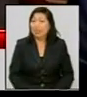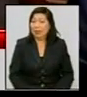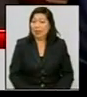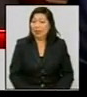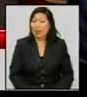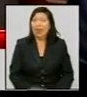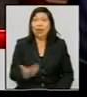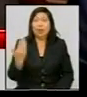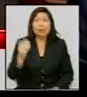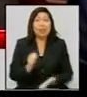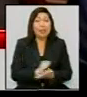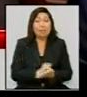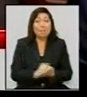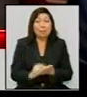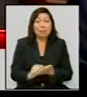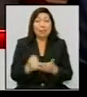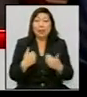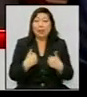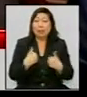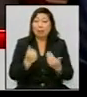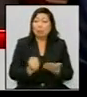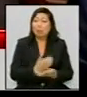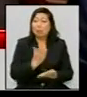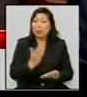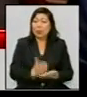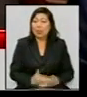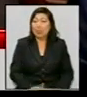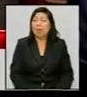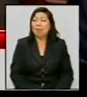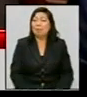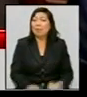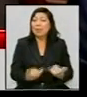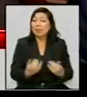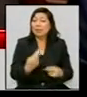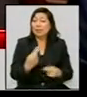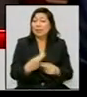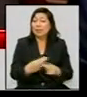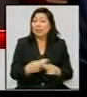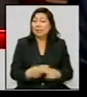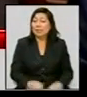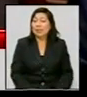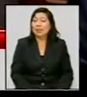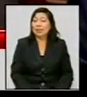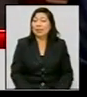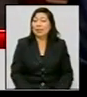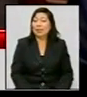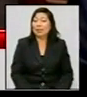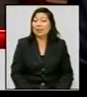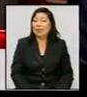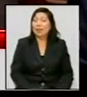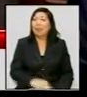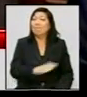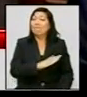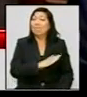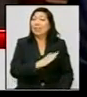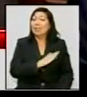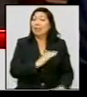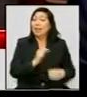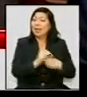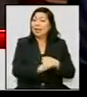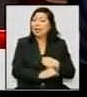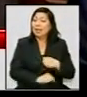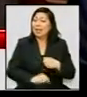hace meses tenemos un problema en el país. Eso se llama el fiscal de la